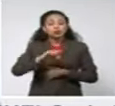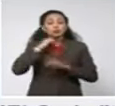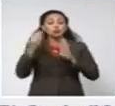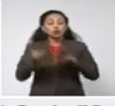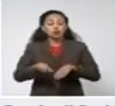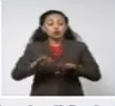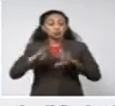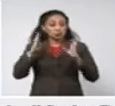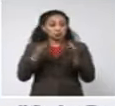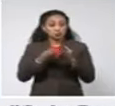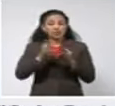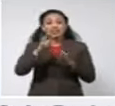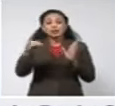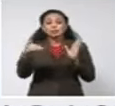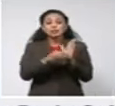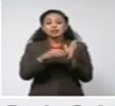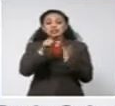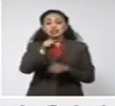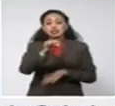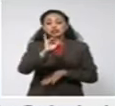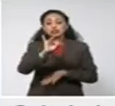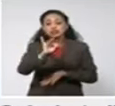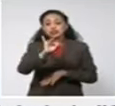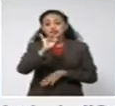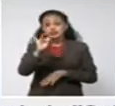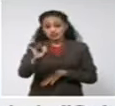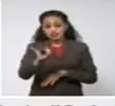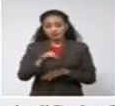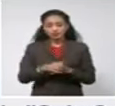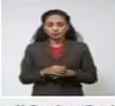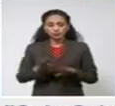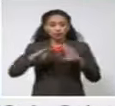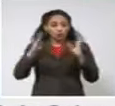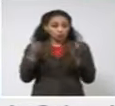de 3.177 y en el mundo fueron